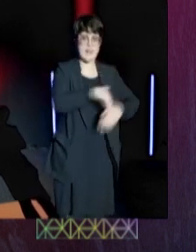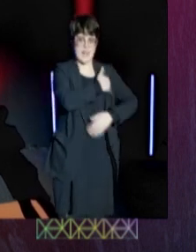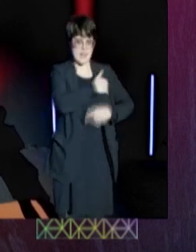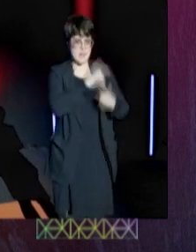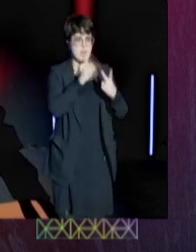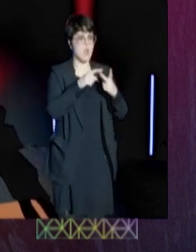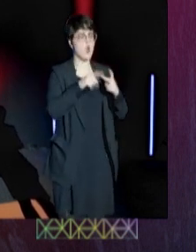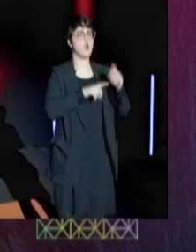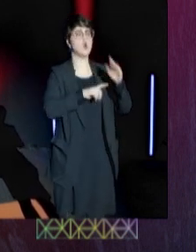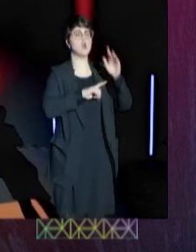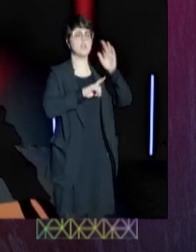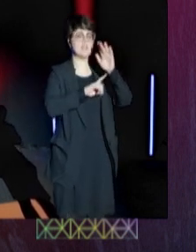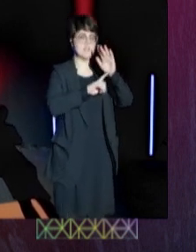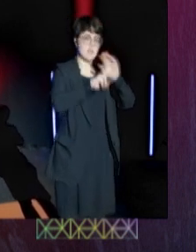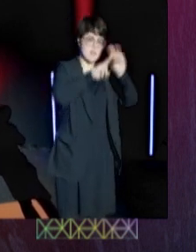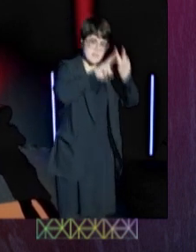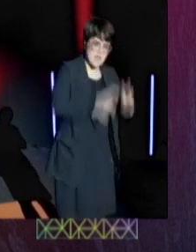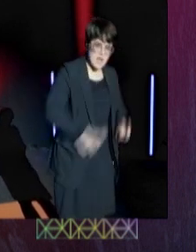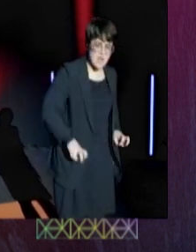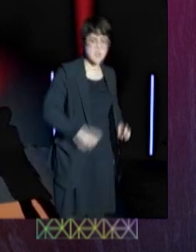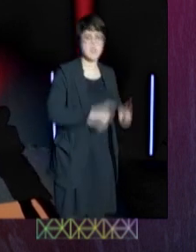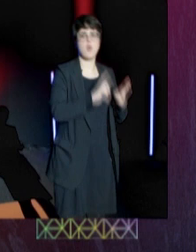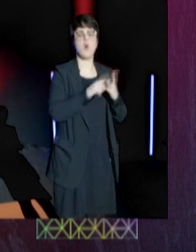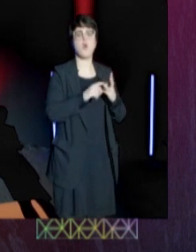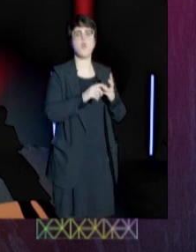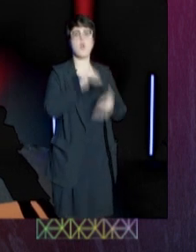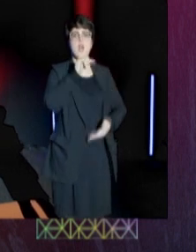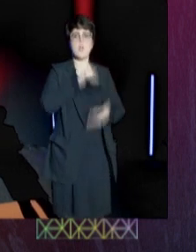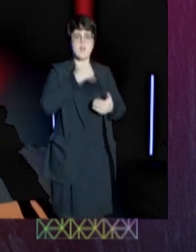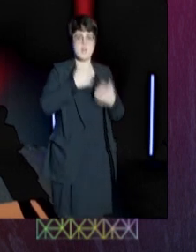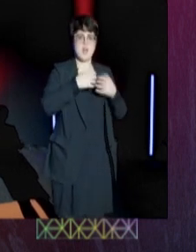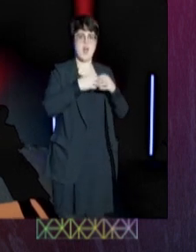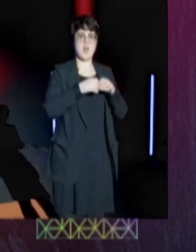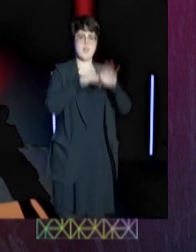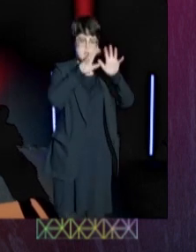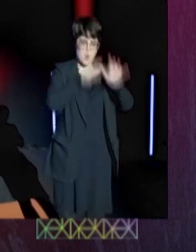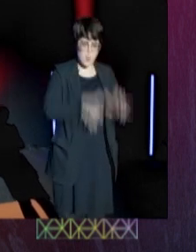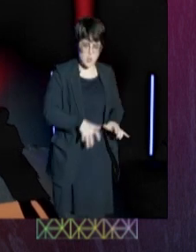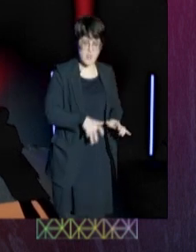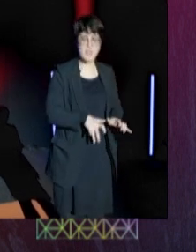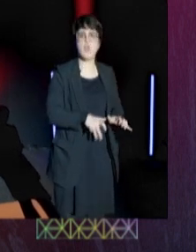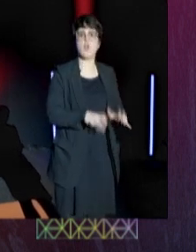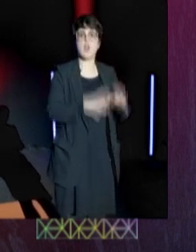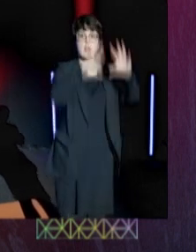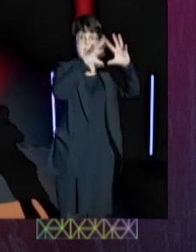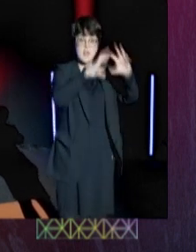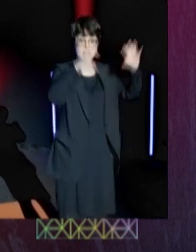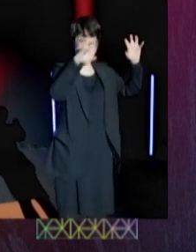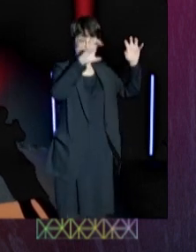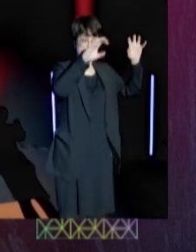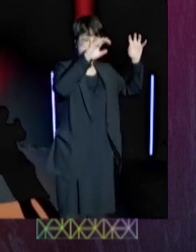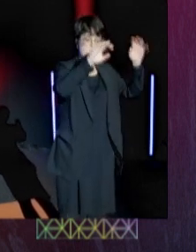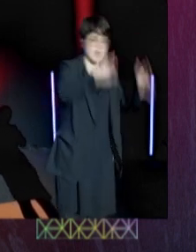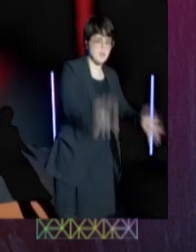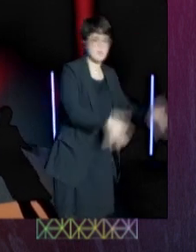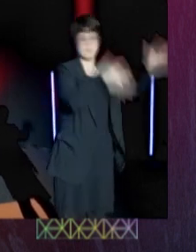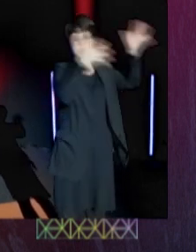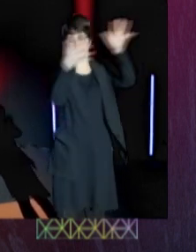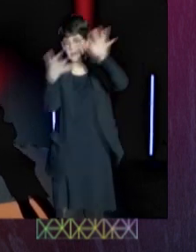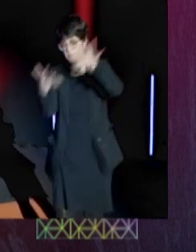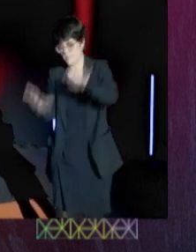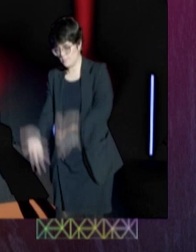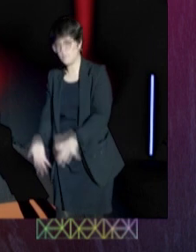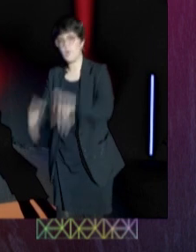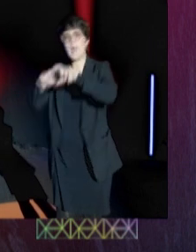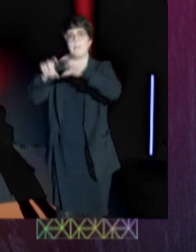todos estos eh capacidades computacionales que podemos desarrollar y de nube que lleguen abajo que lleguen a las